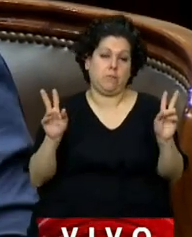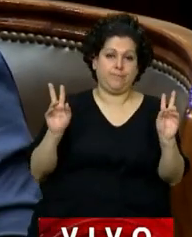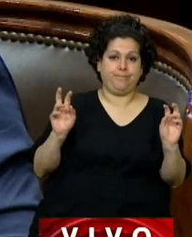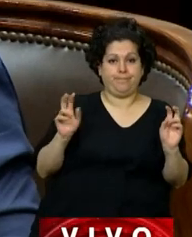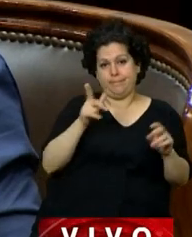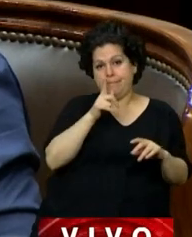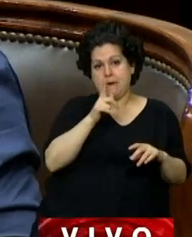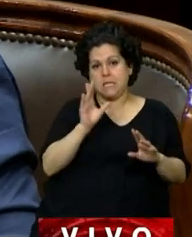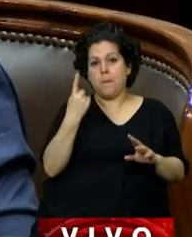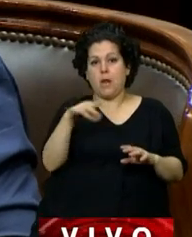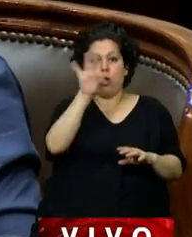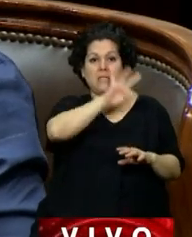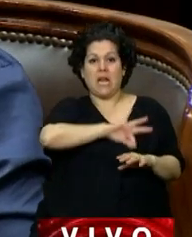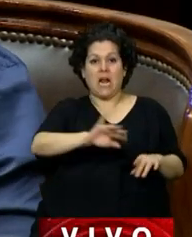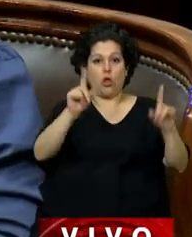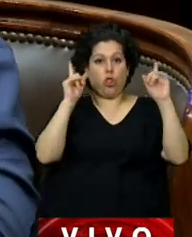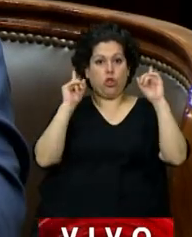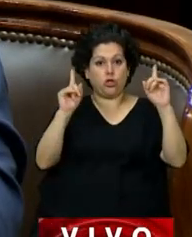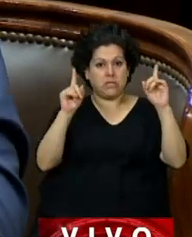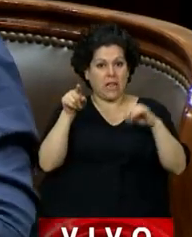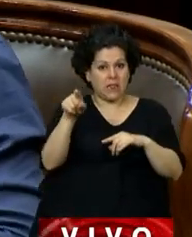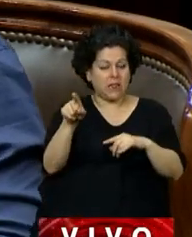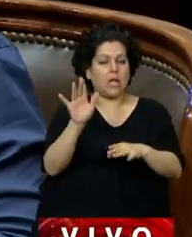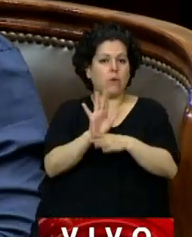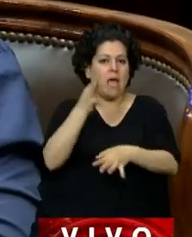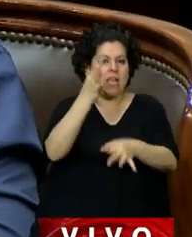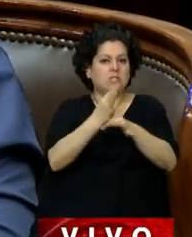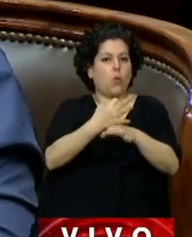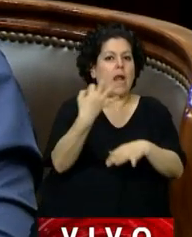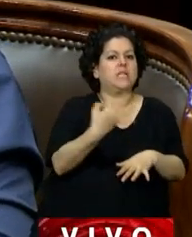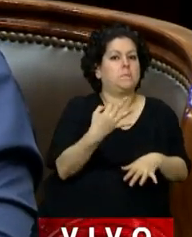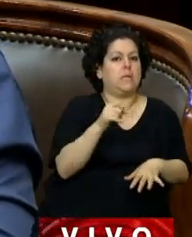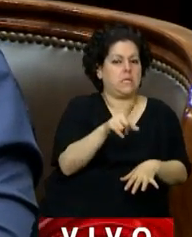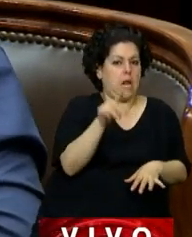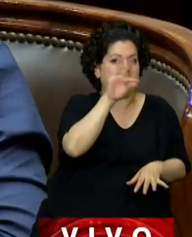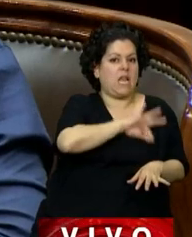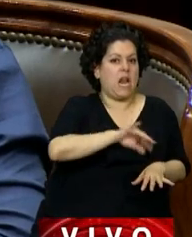un salario docente de una escuela especial